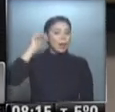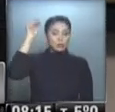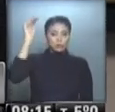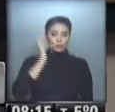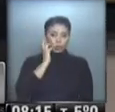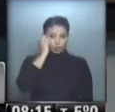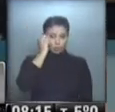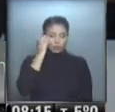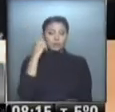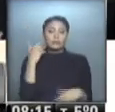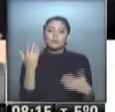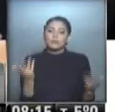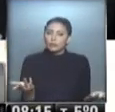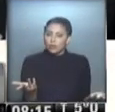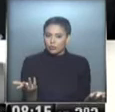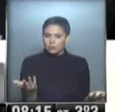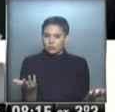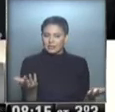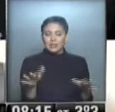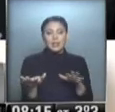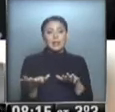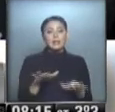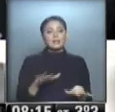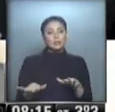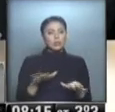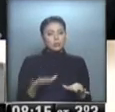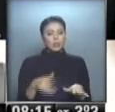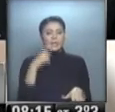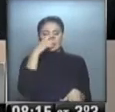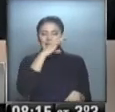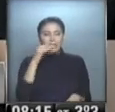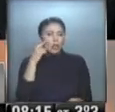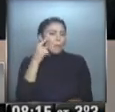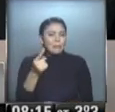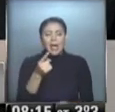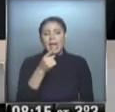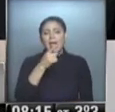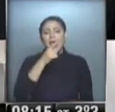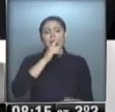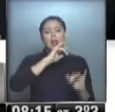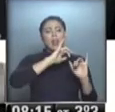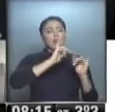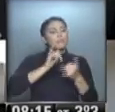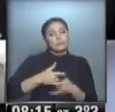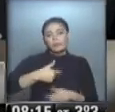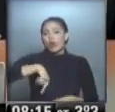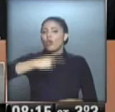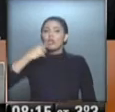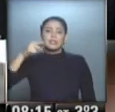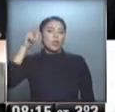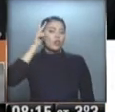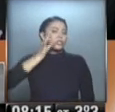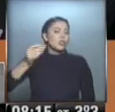adultos. Entonces no hay una situación de que 700.000 dice IDESA,